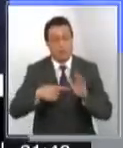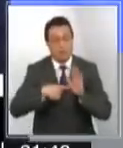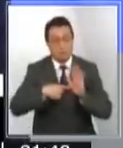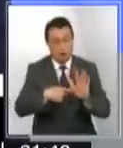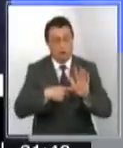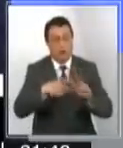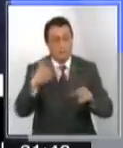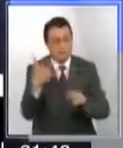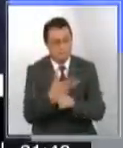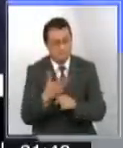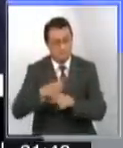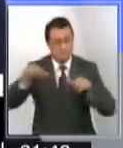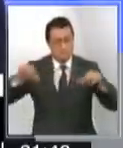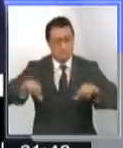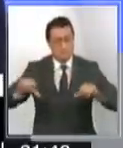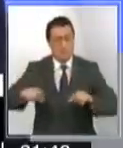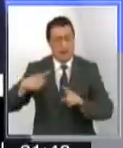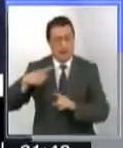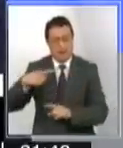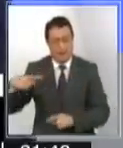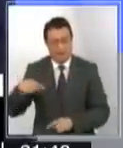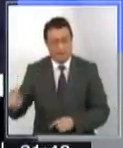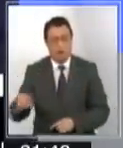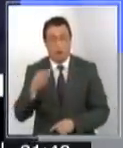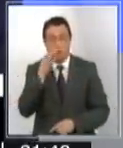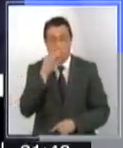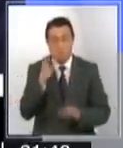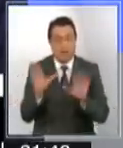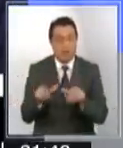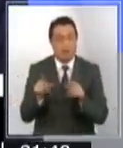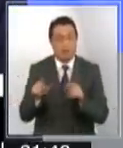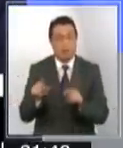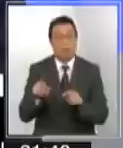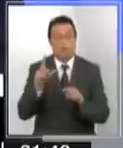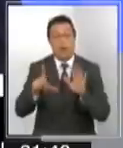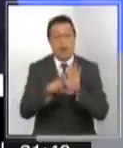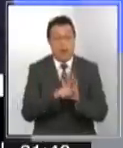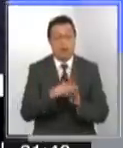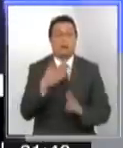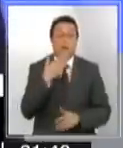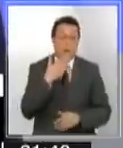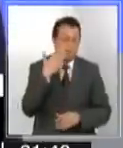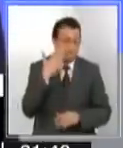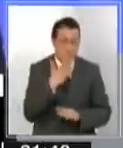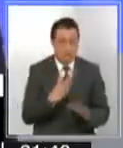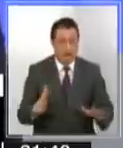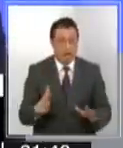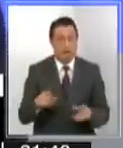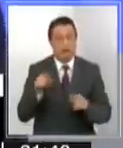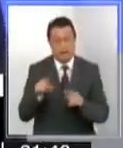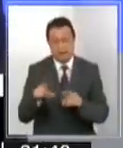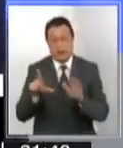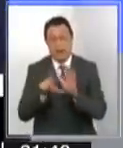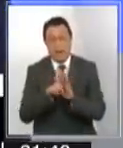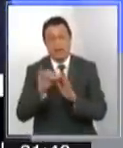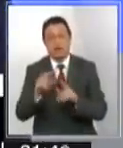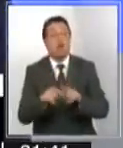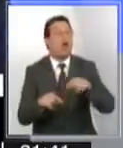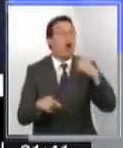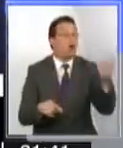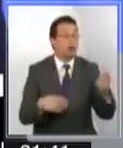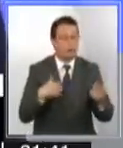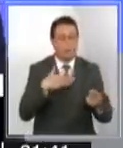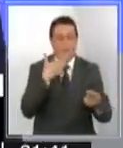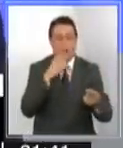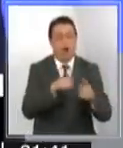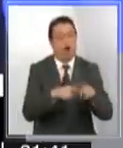es. Dentro de lo malo que es, esta ley es más mala. Entonces, entre esta ley y otra, yo preferiría otra. Si esa